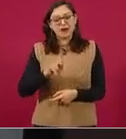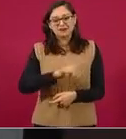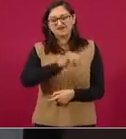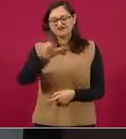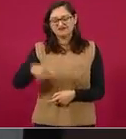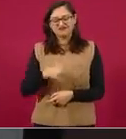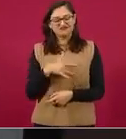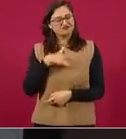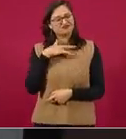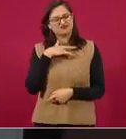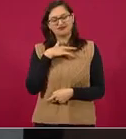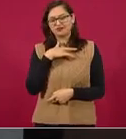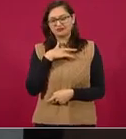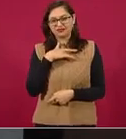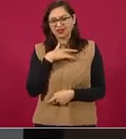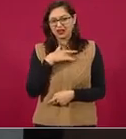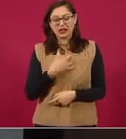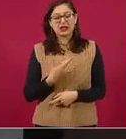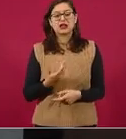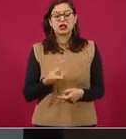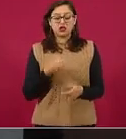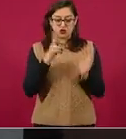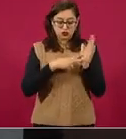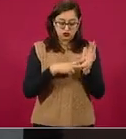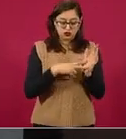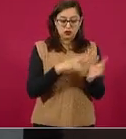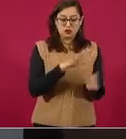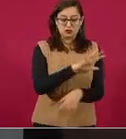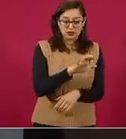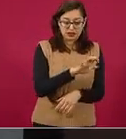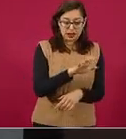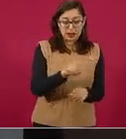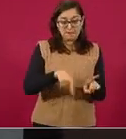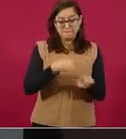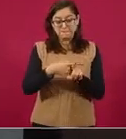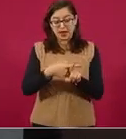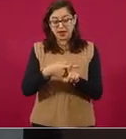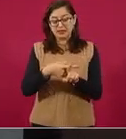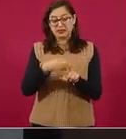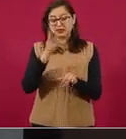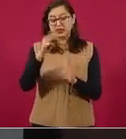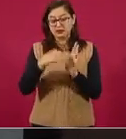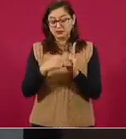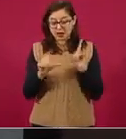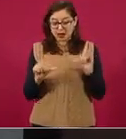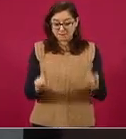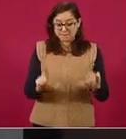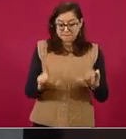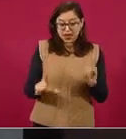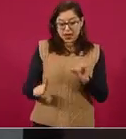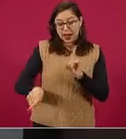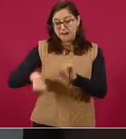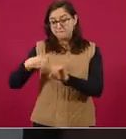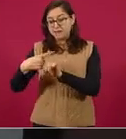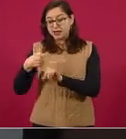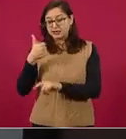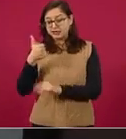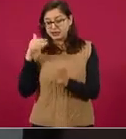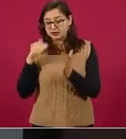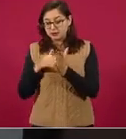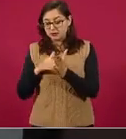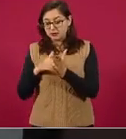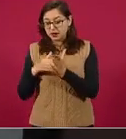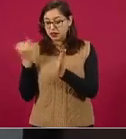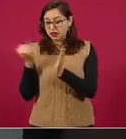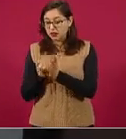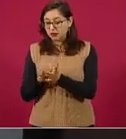además 6.000 y hasta 10.000, por lo que toca a los agentes aduanales, agregando 1.600 de repube, ya la gente